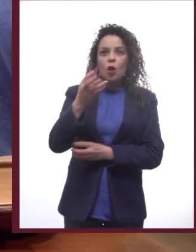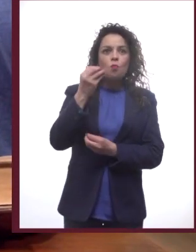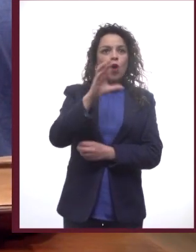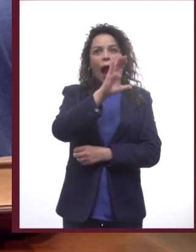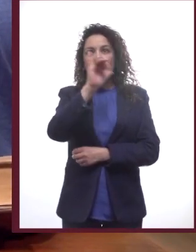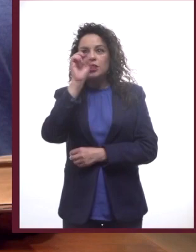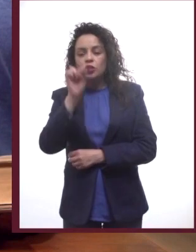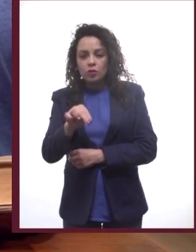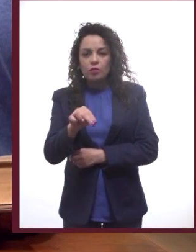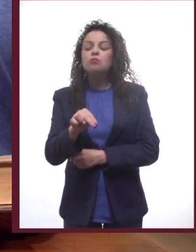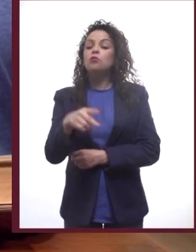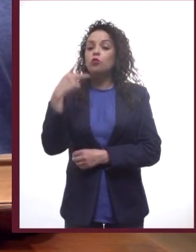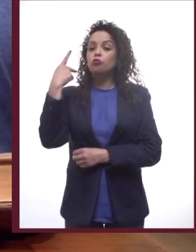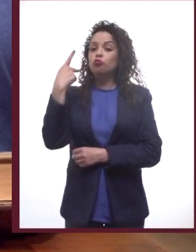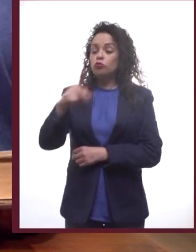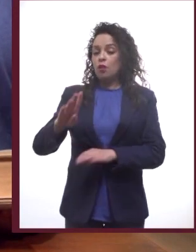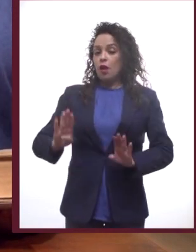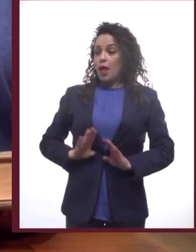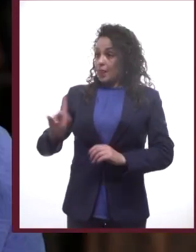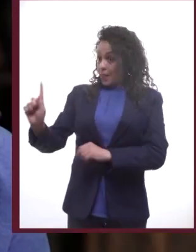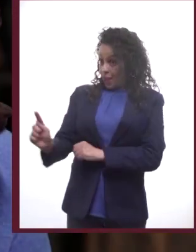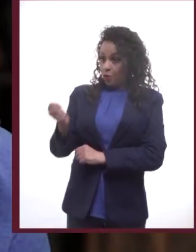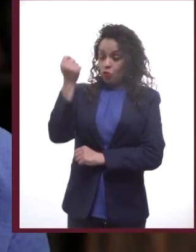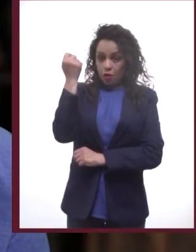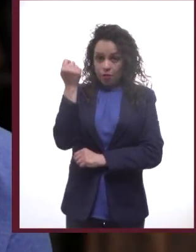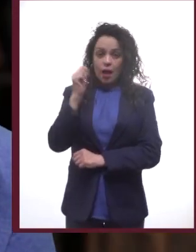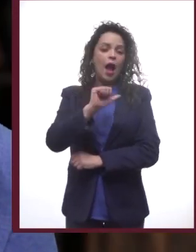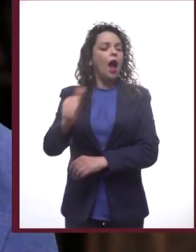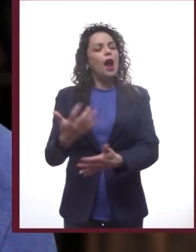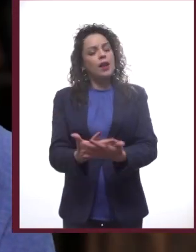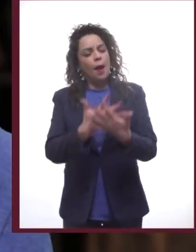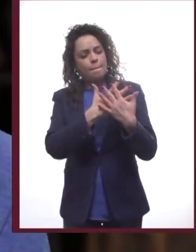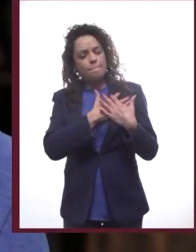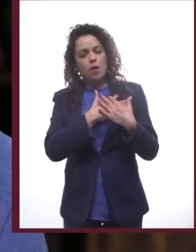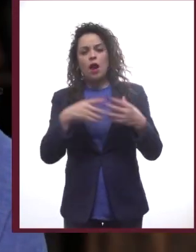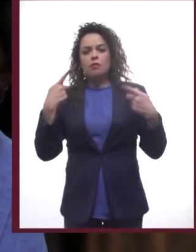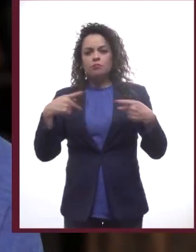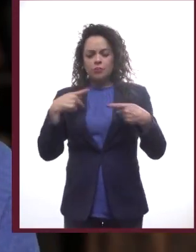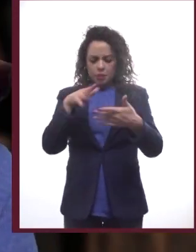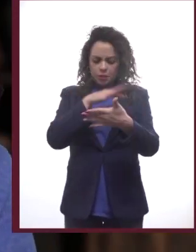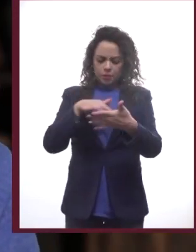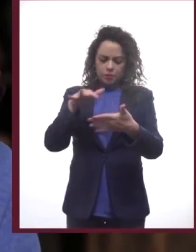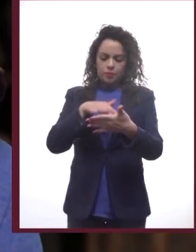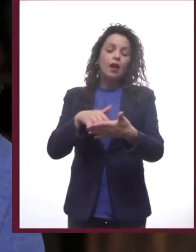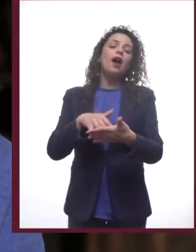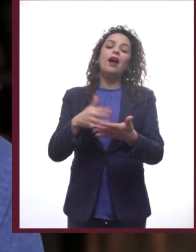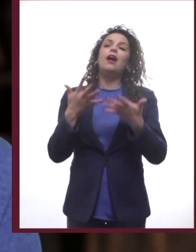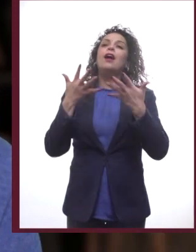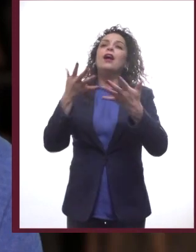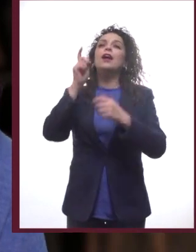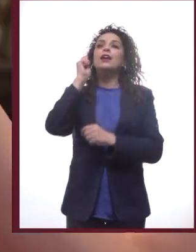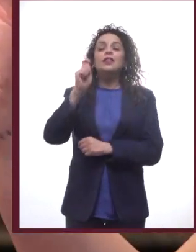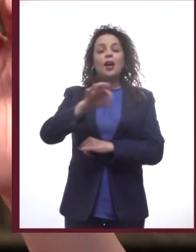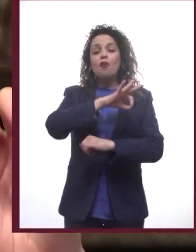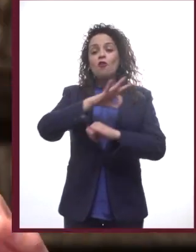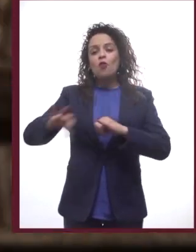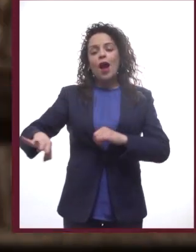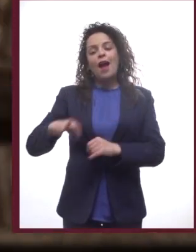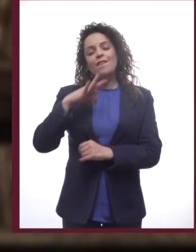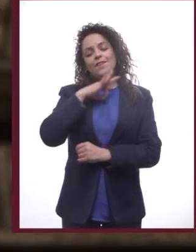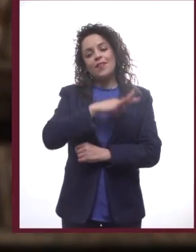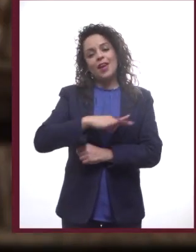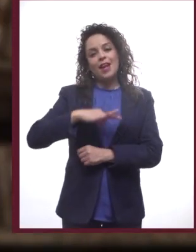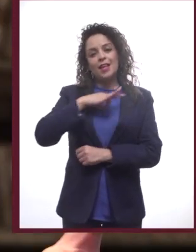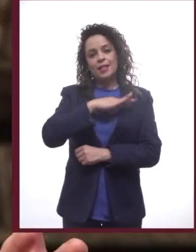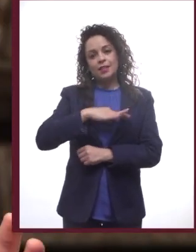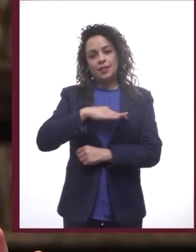su propia tecnología. En las románticas, los lectores esperan un final feliz. En las